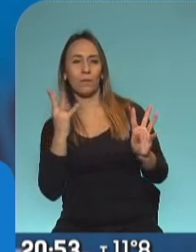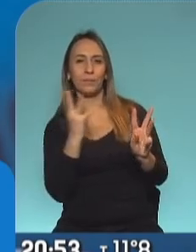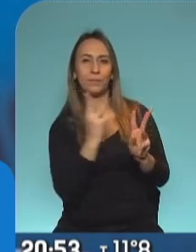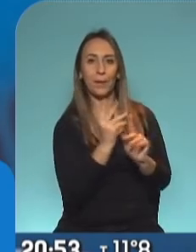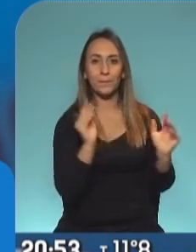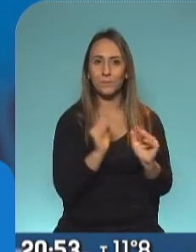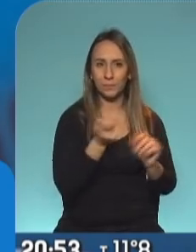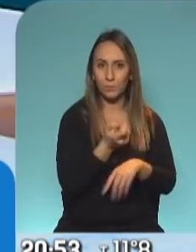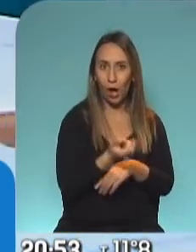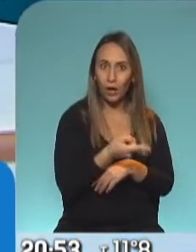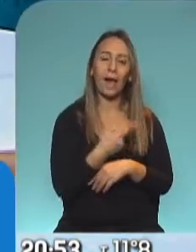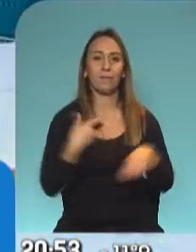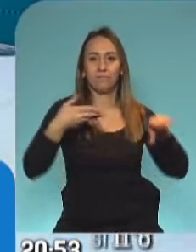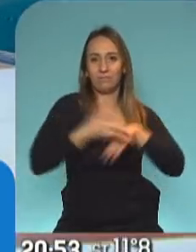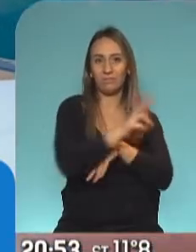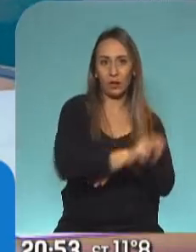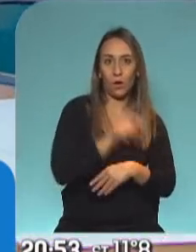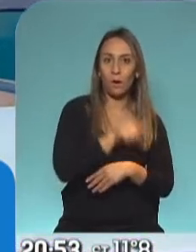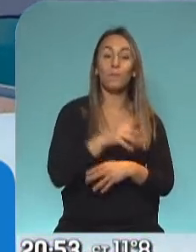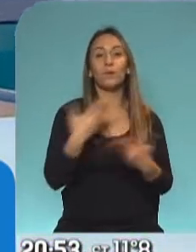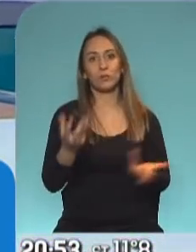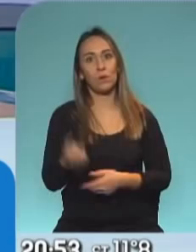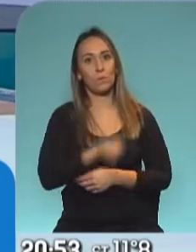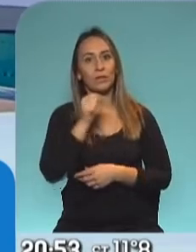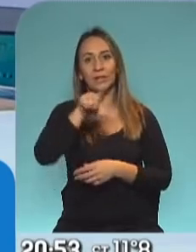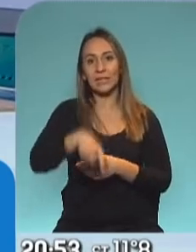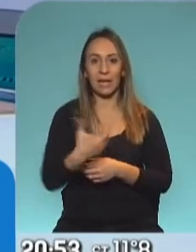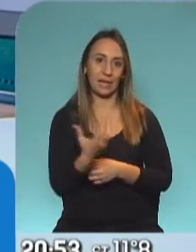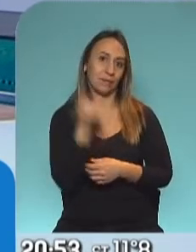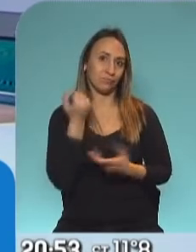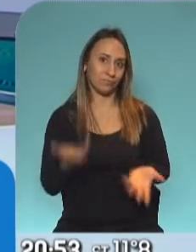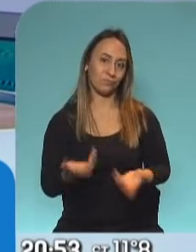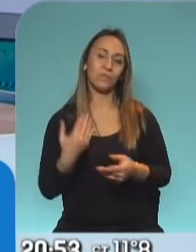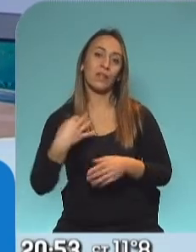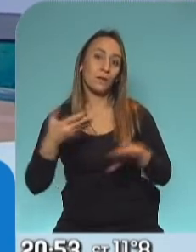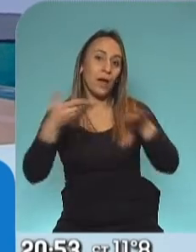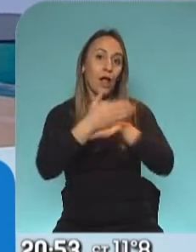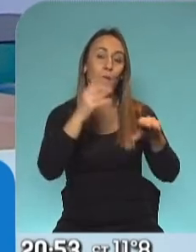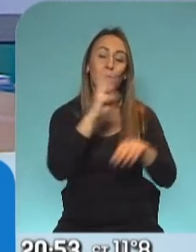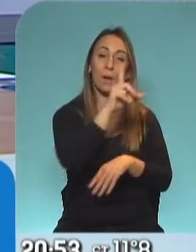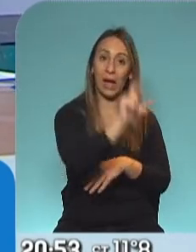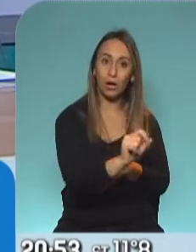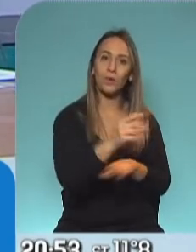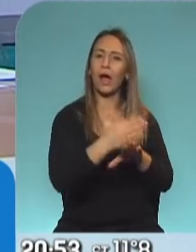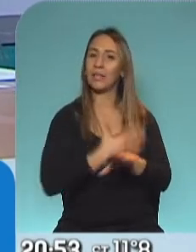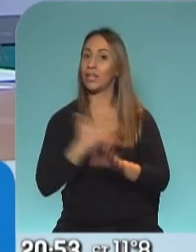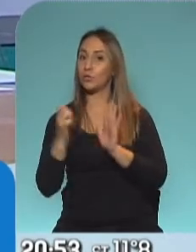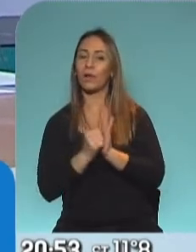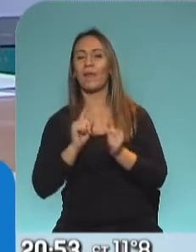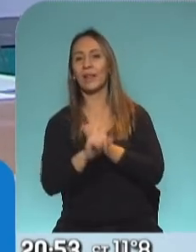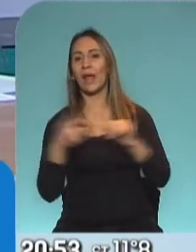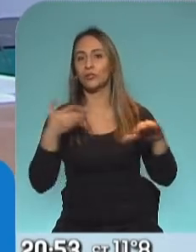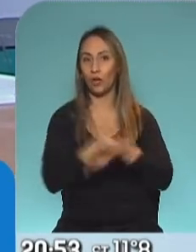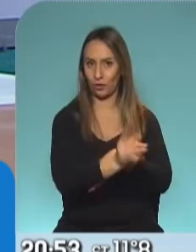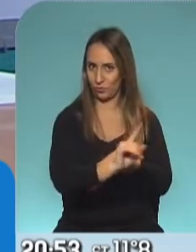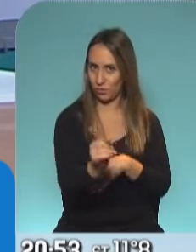estas cuestiones son importantes, así que es importante tener la tarjeta que se dirija al banco con turno, no así nomás a la puerta del banco, pero sí con